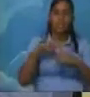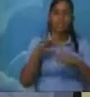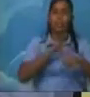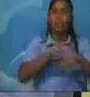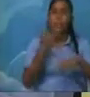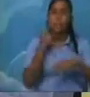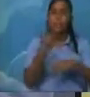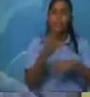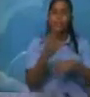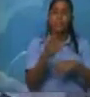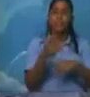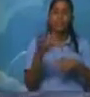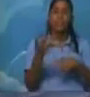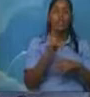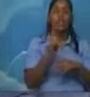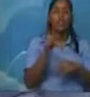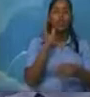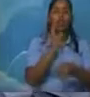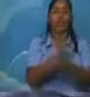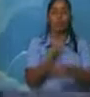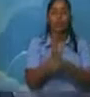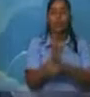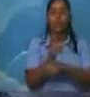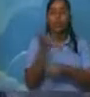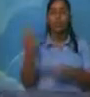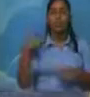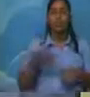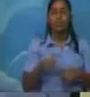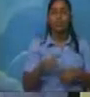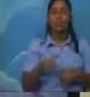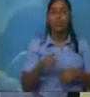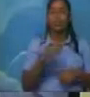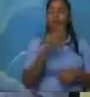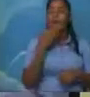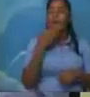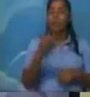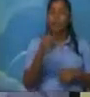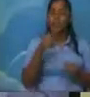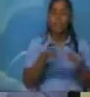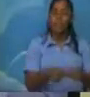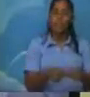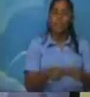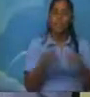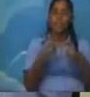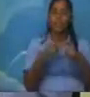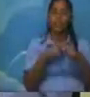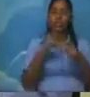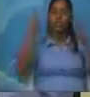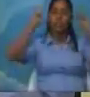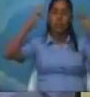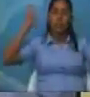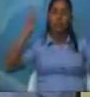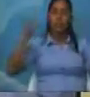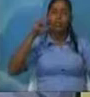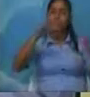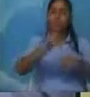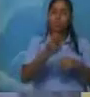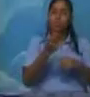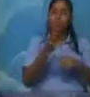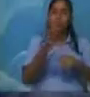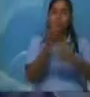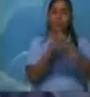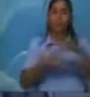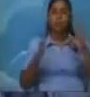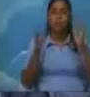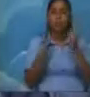allí que dice que el que no cuida lo que tiene aped se queda entonces Moisés tomado a través del Espíritu